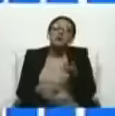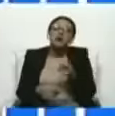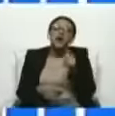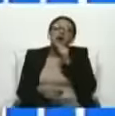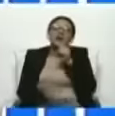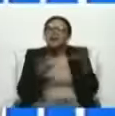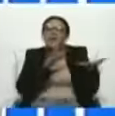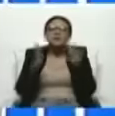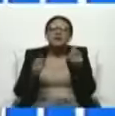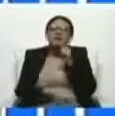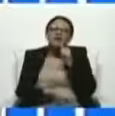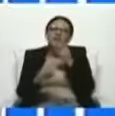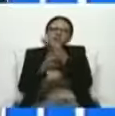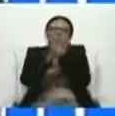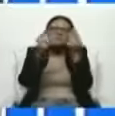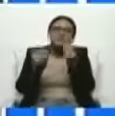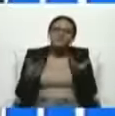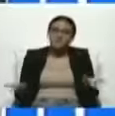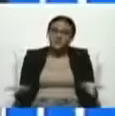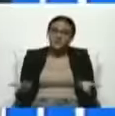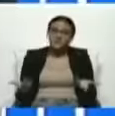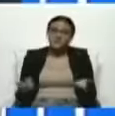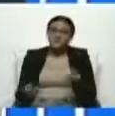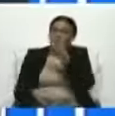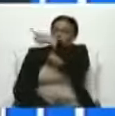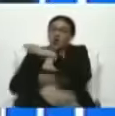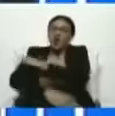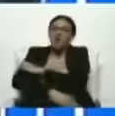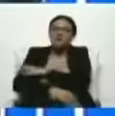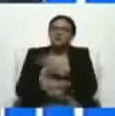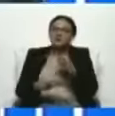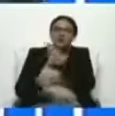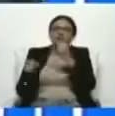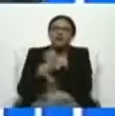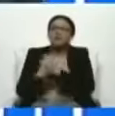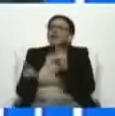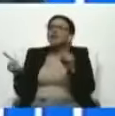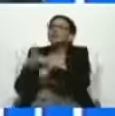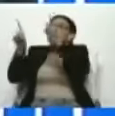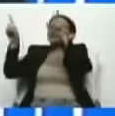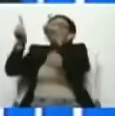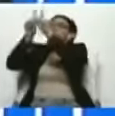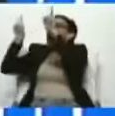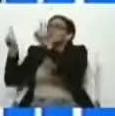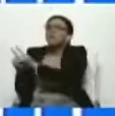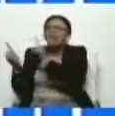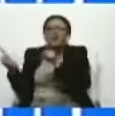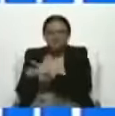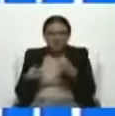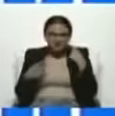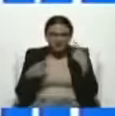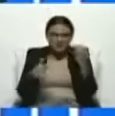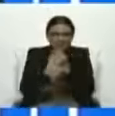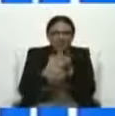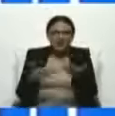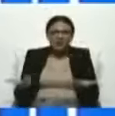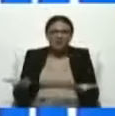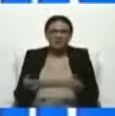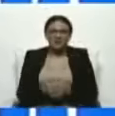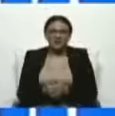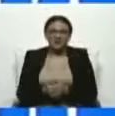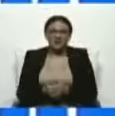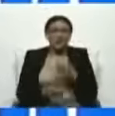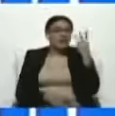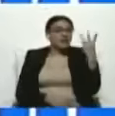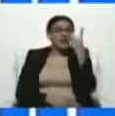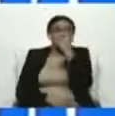antes? La derecha solo reconoce las elecciones cuando las ganas. En 31 elecciones